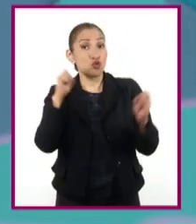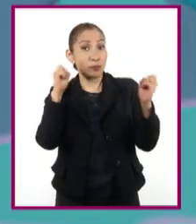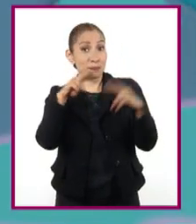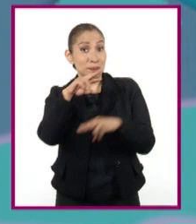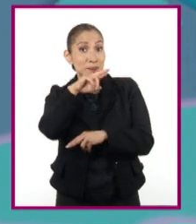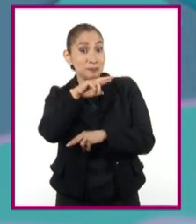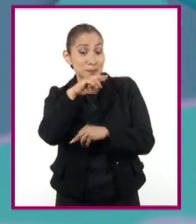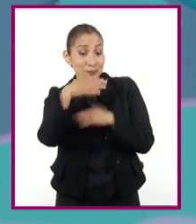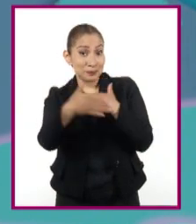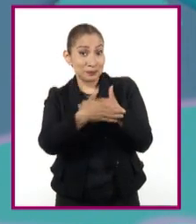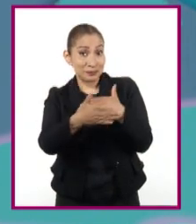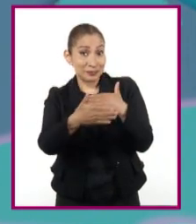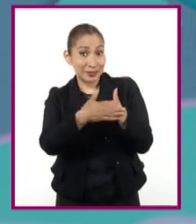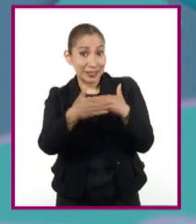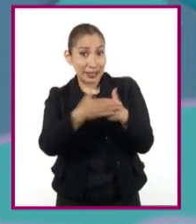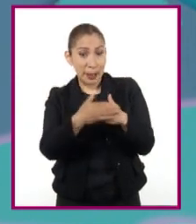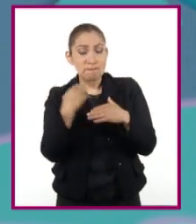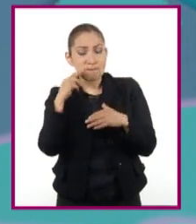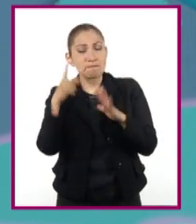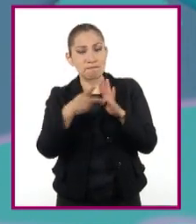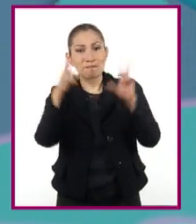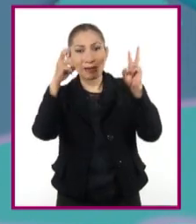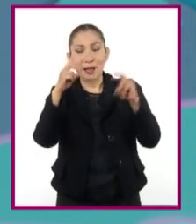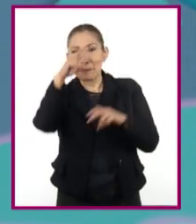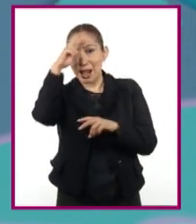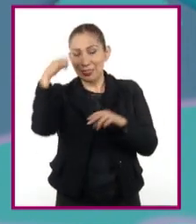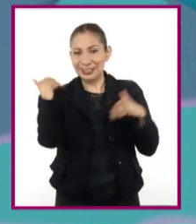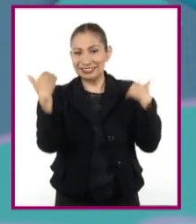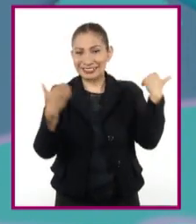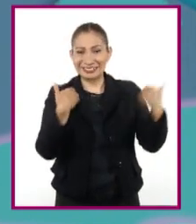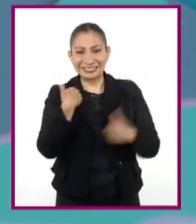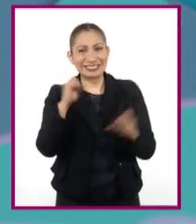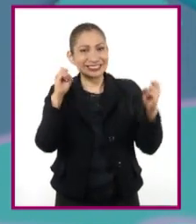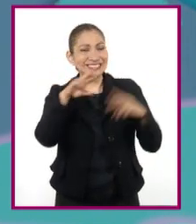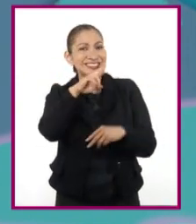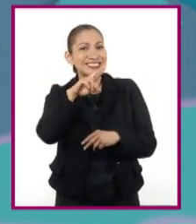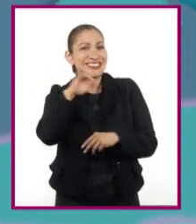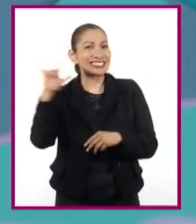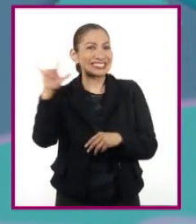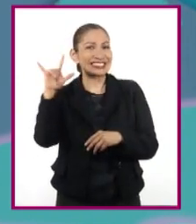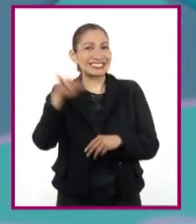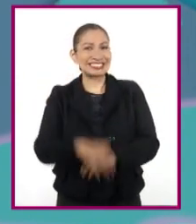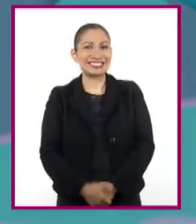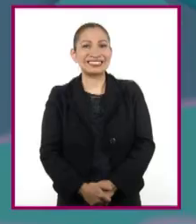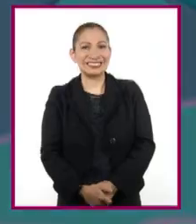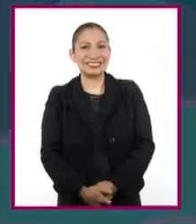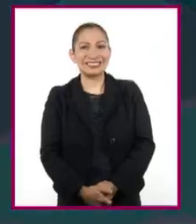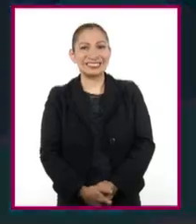veremos próximamente en las transmisiones de Verano Divertido. ¡Hasta pronto!